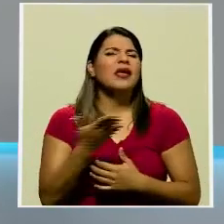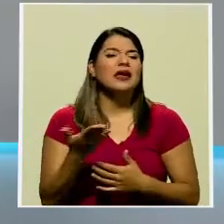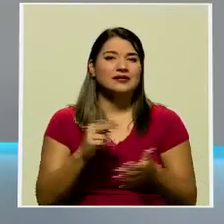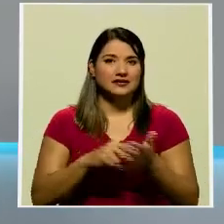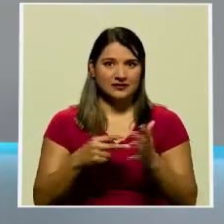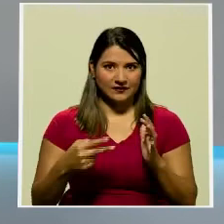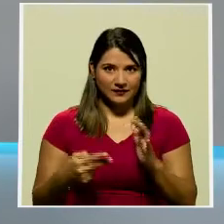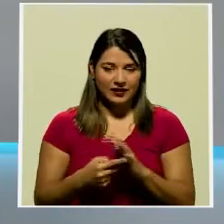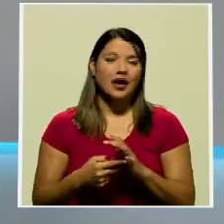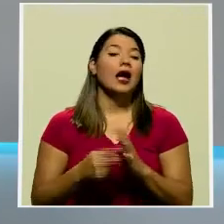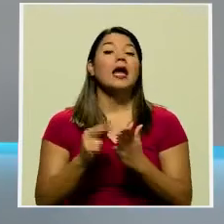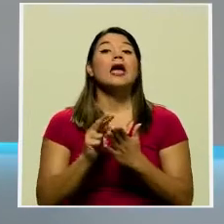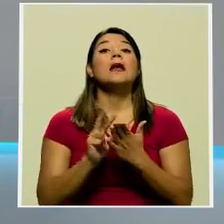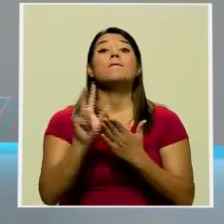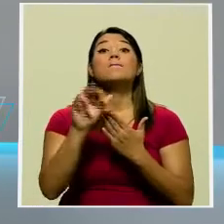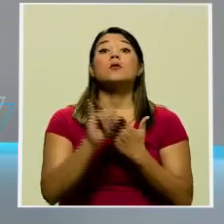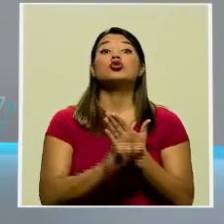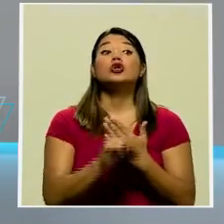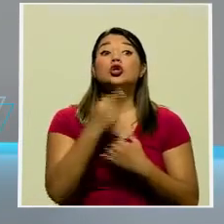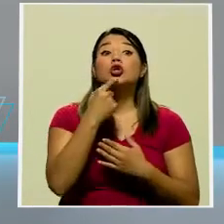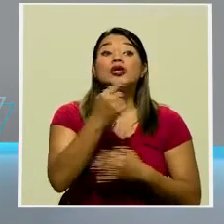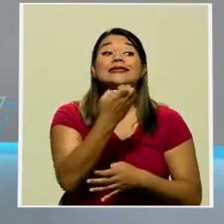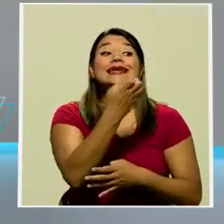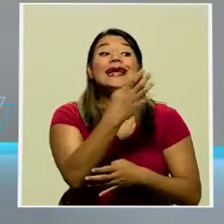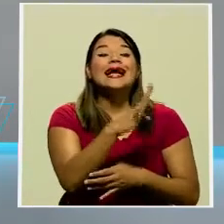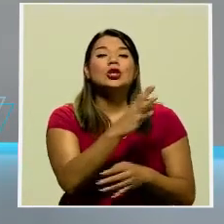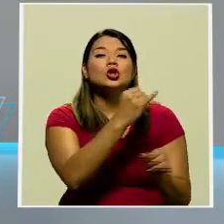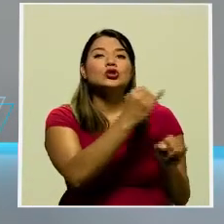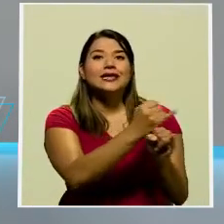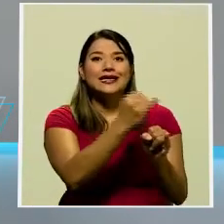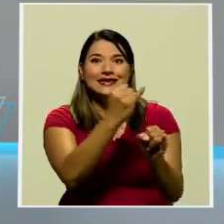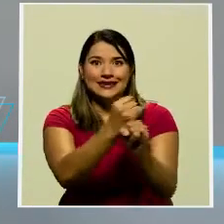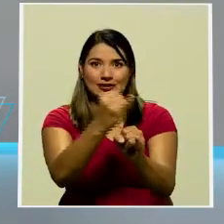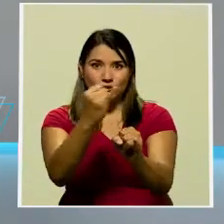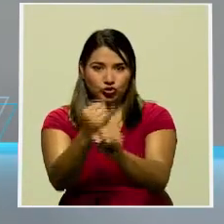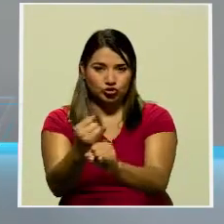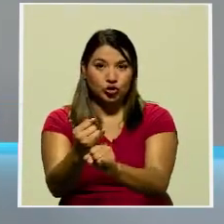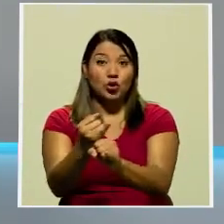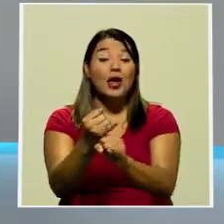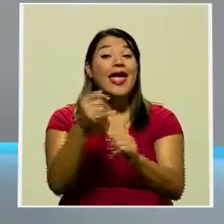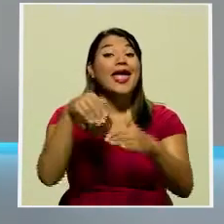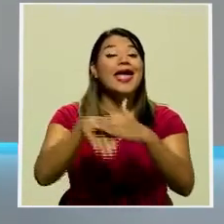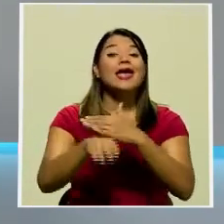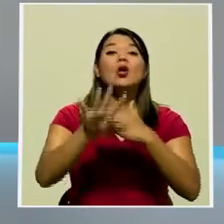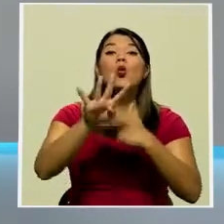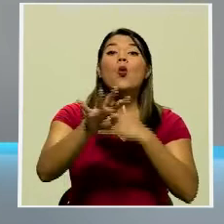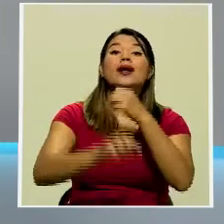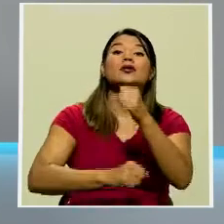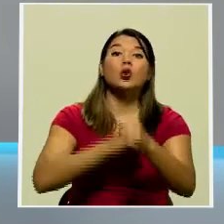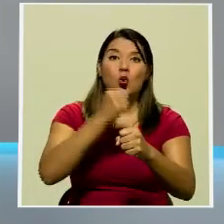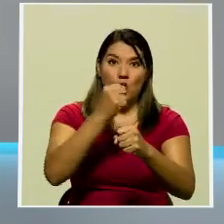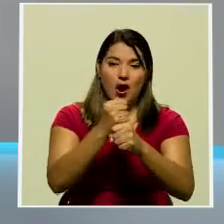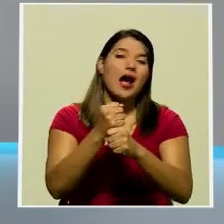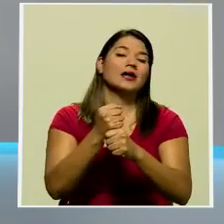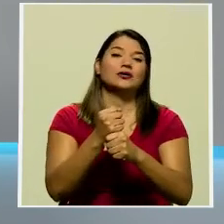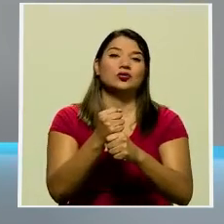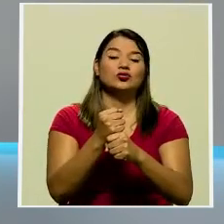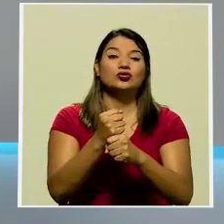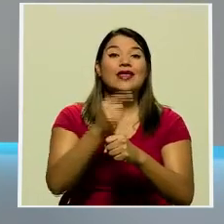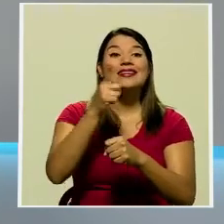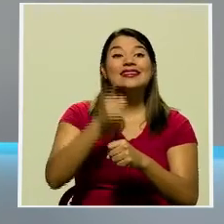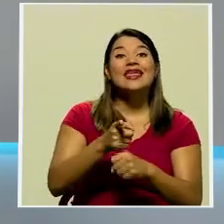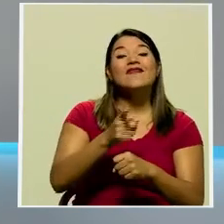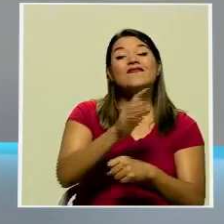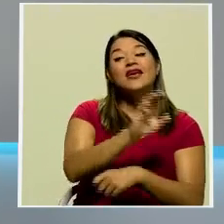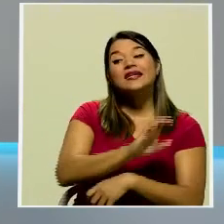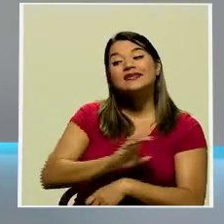la iniciativa propone que 14 instituciones giren por un periodo de 4 años un aporte solidario cuyo porcentaje